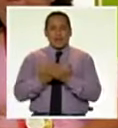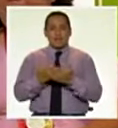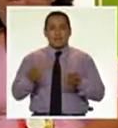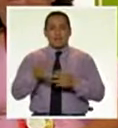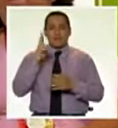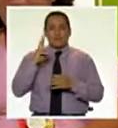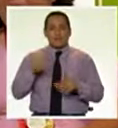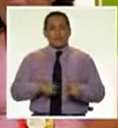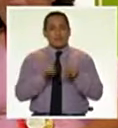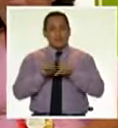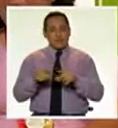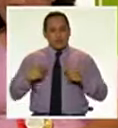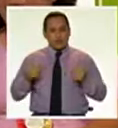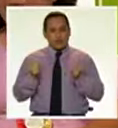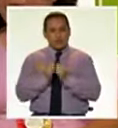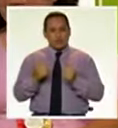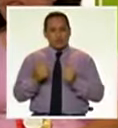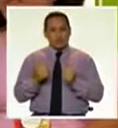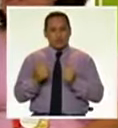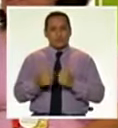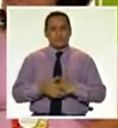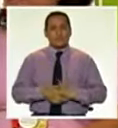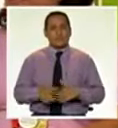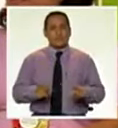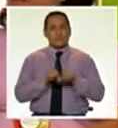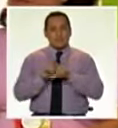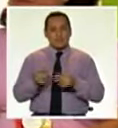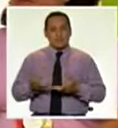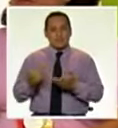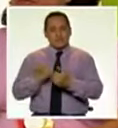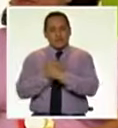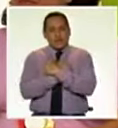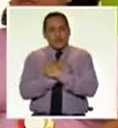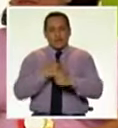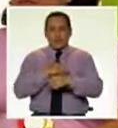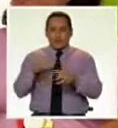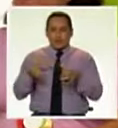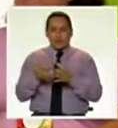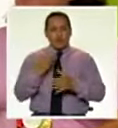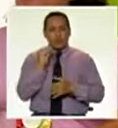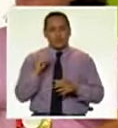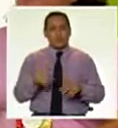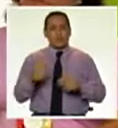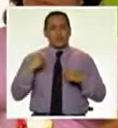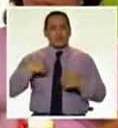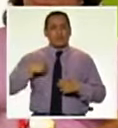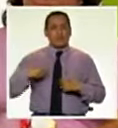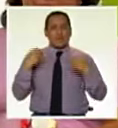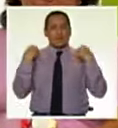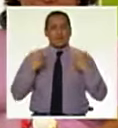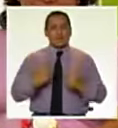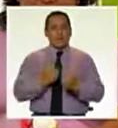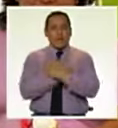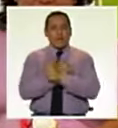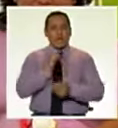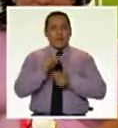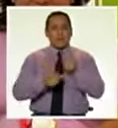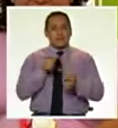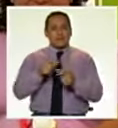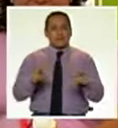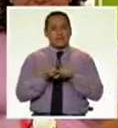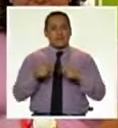Americana que está conmigo a mi lado. ¡Qué lindo! Y quiero a todos los chicos de OMAPET y amo a todas las personas que